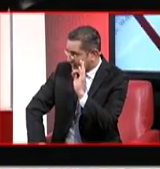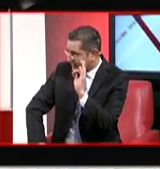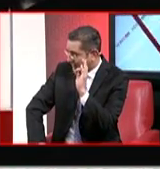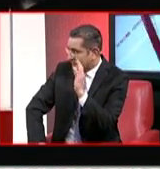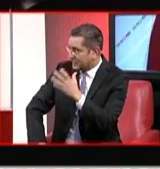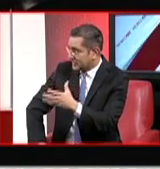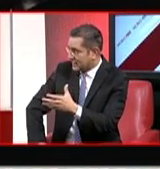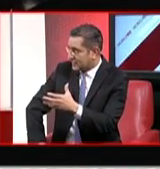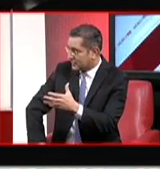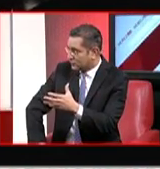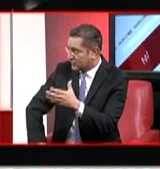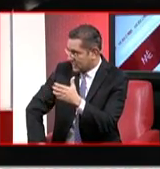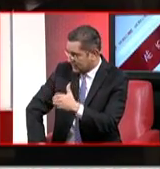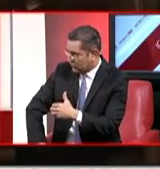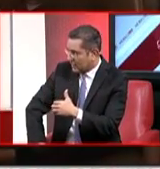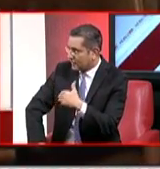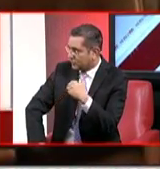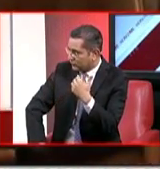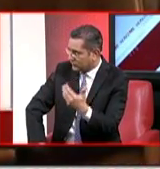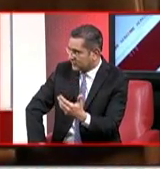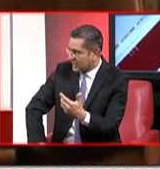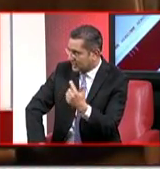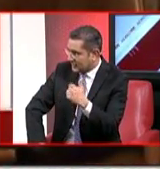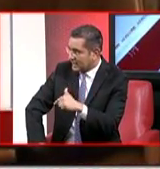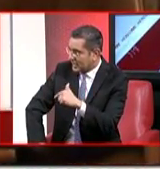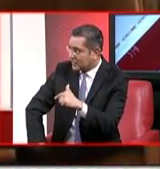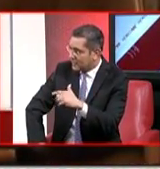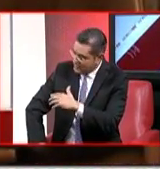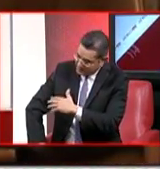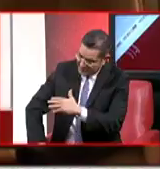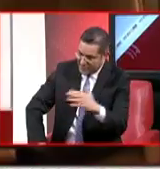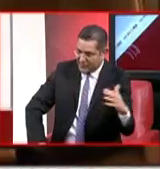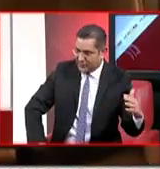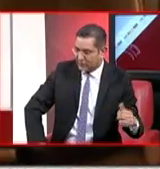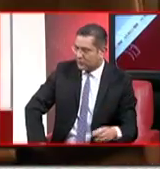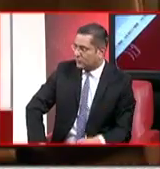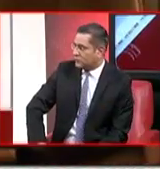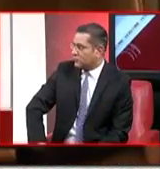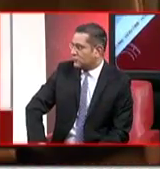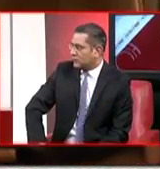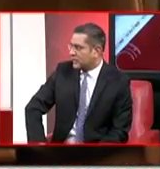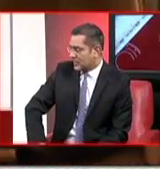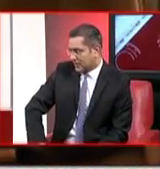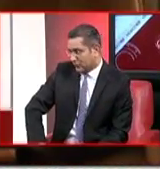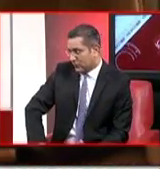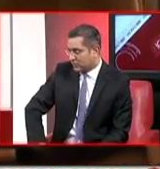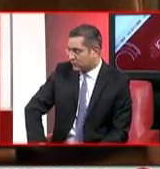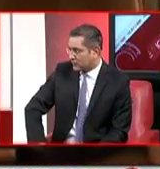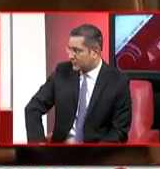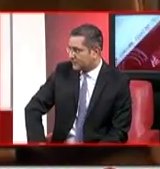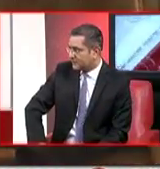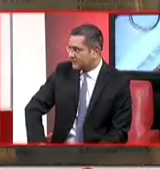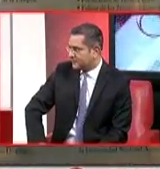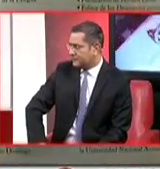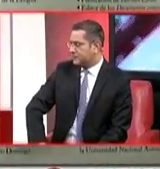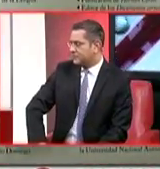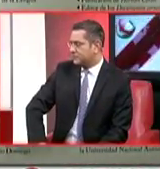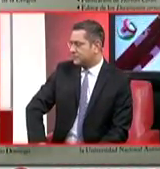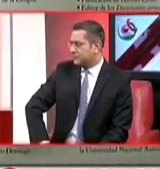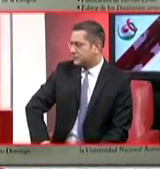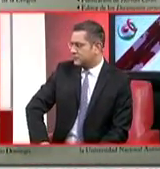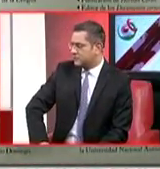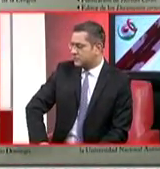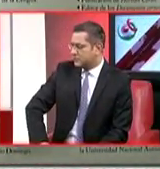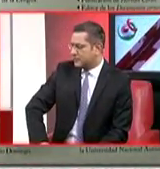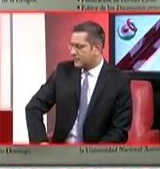con esa capacidad, ¿no?, de seleccionar, de profundizar, de entender bien a bien todo lo que es la literatura y la historia. Exactamente,